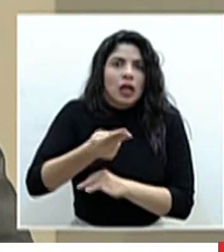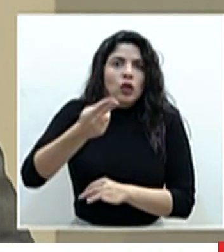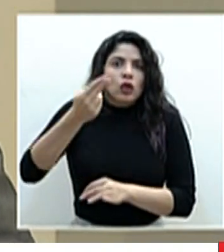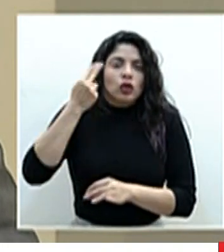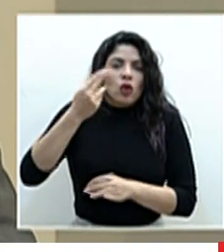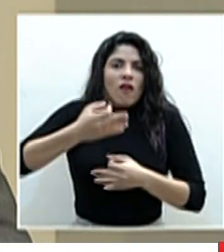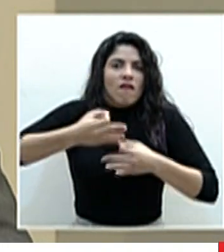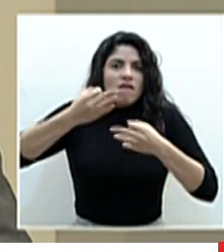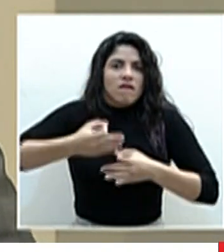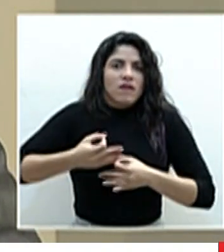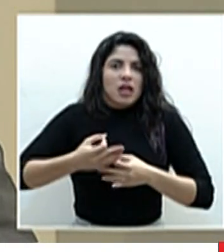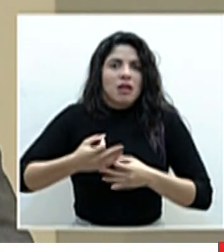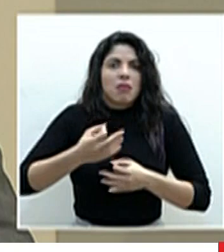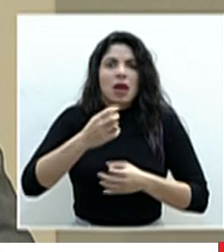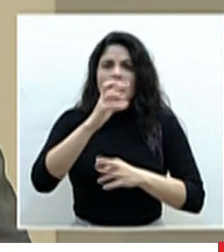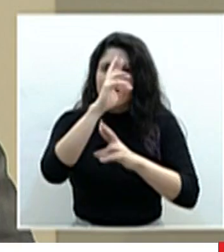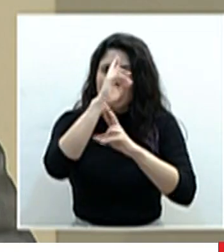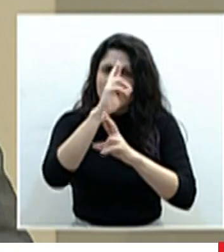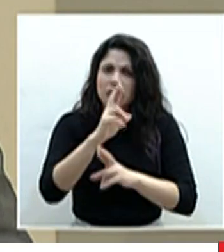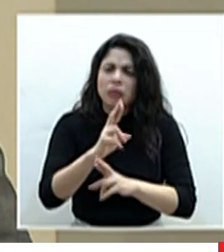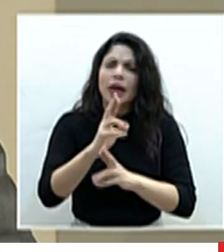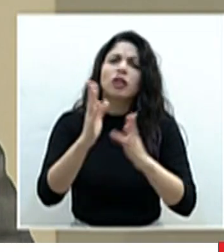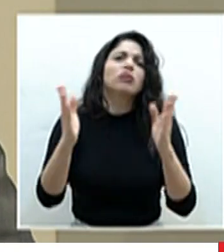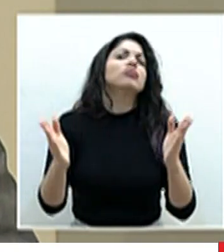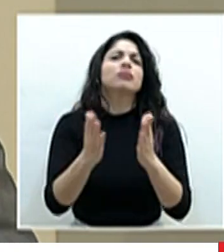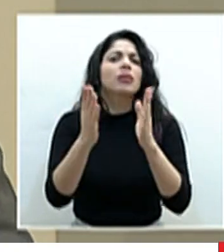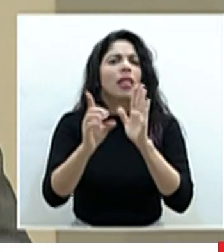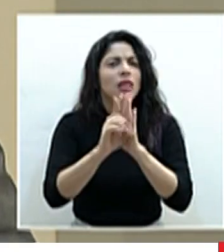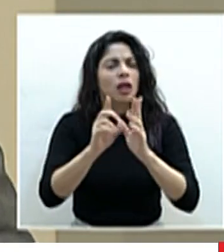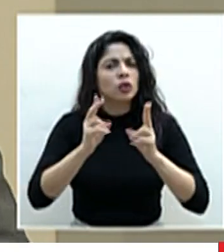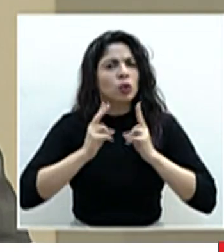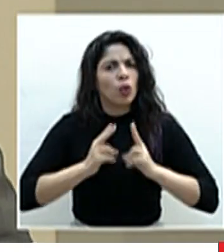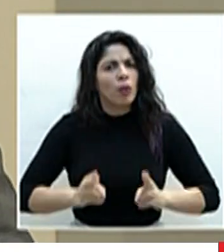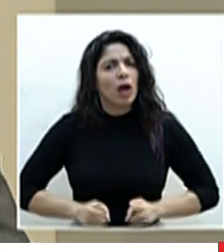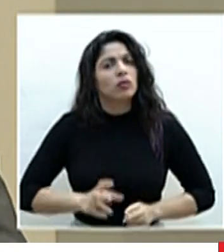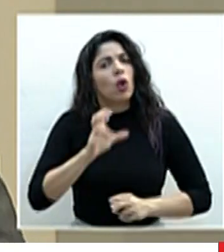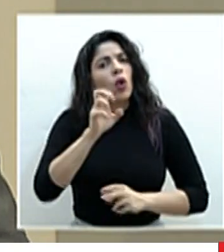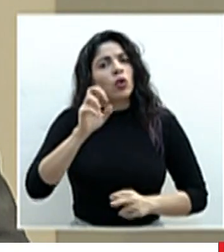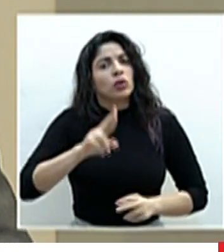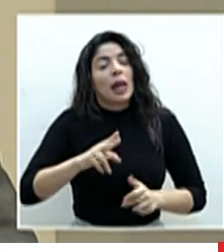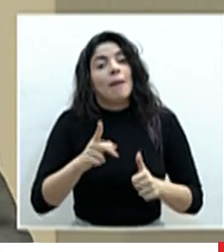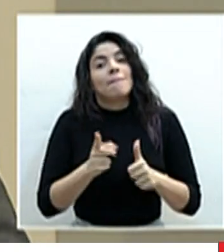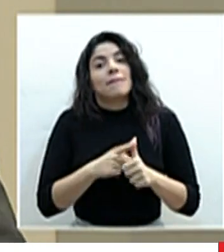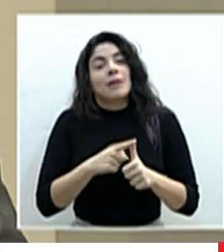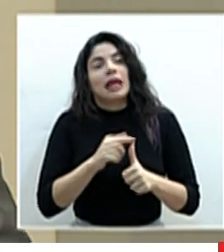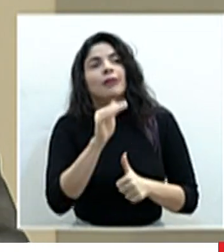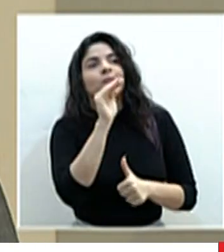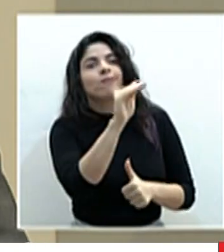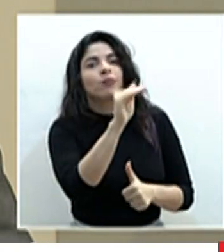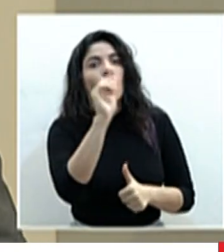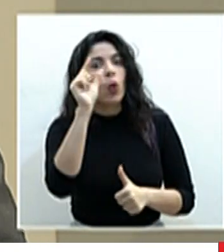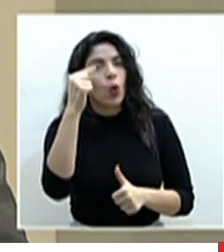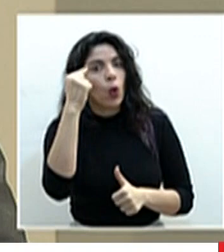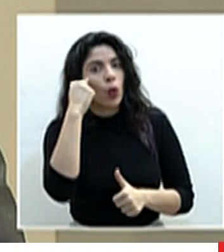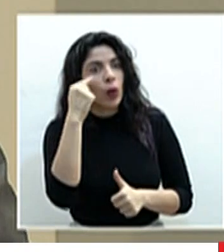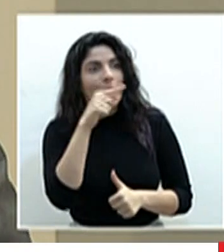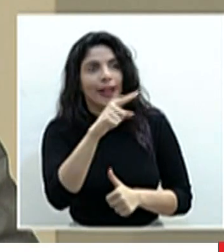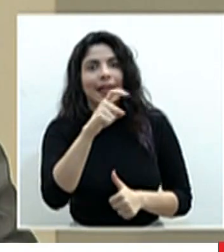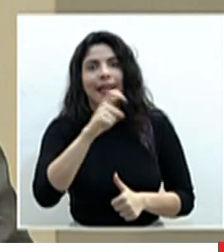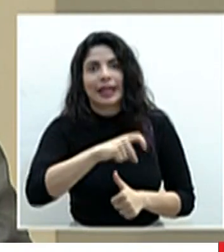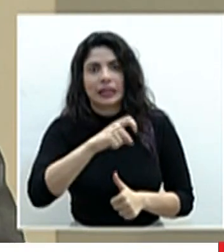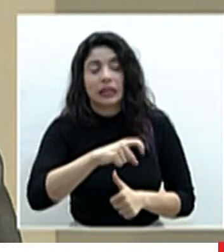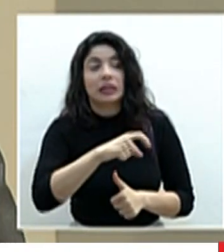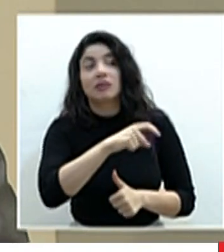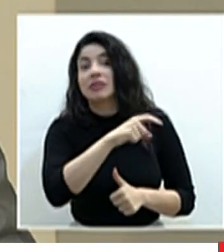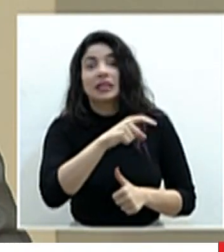y firme de respeto, promoción de los derechos humanos, tendrá que advertir en primera instancia a los gobiernos esa necesidad